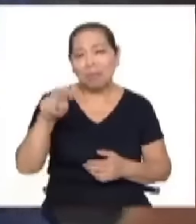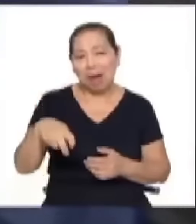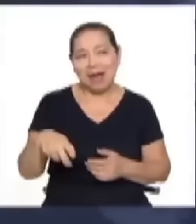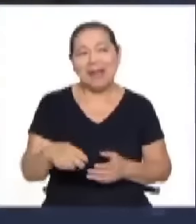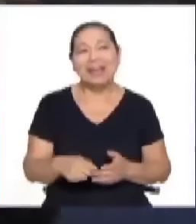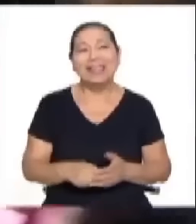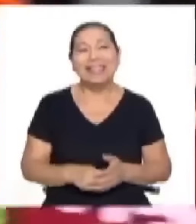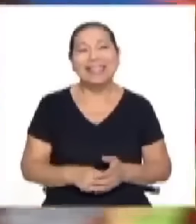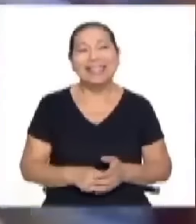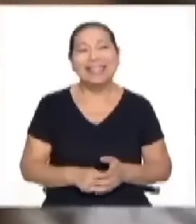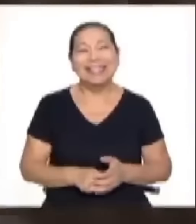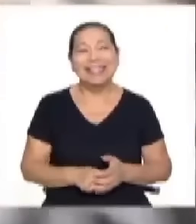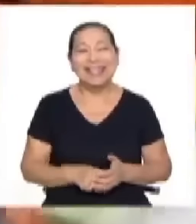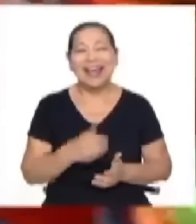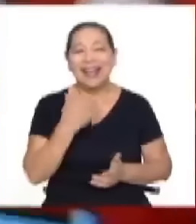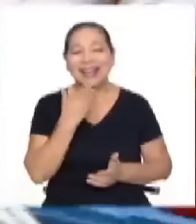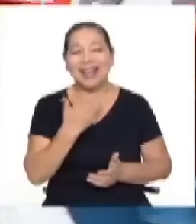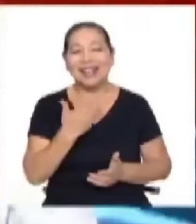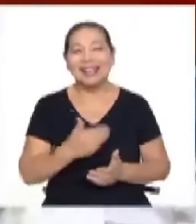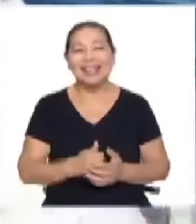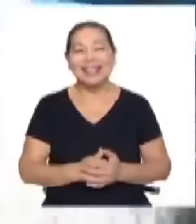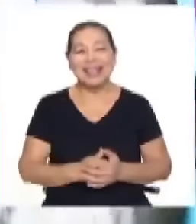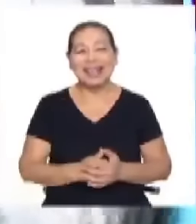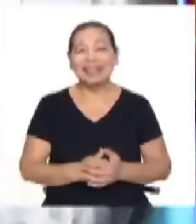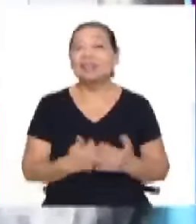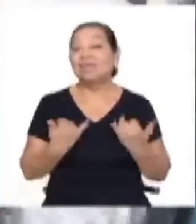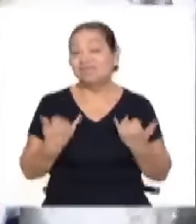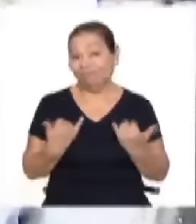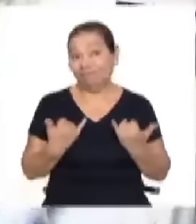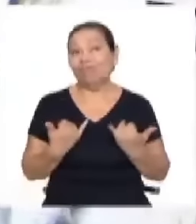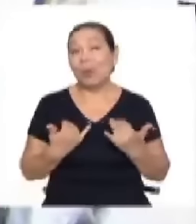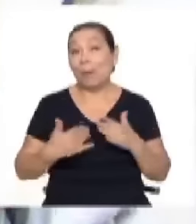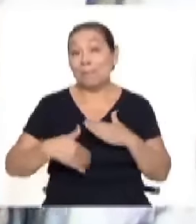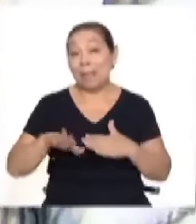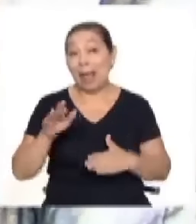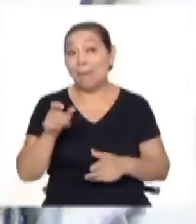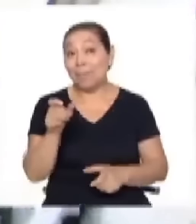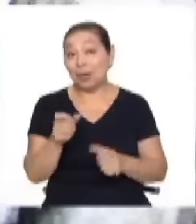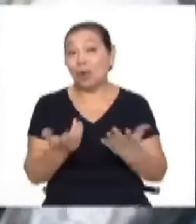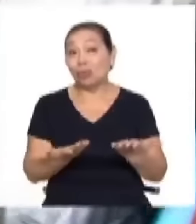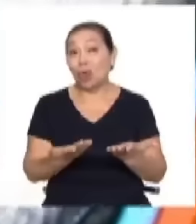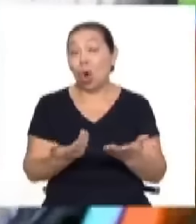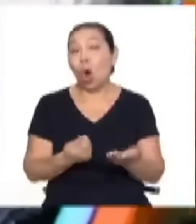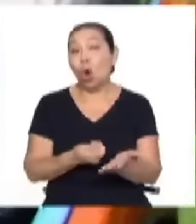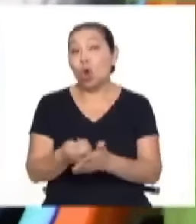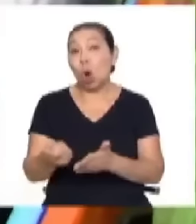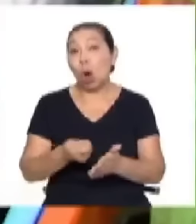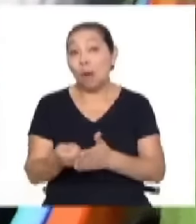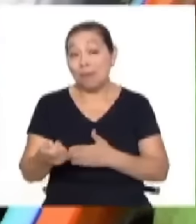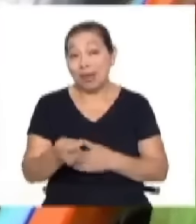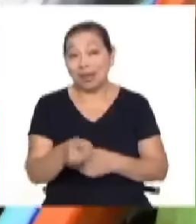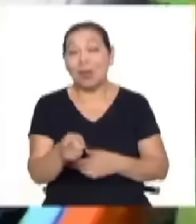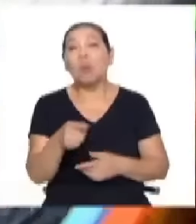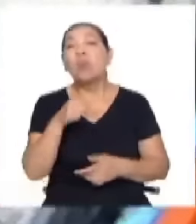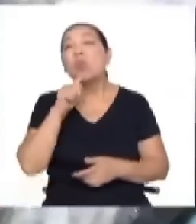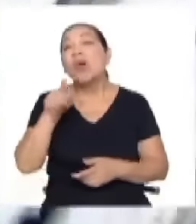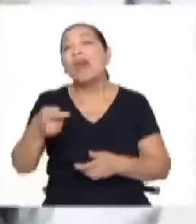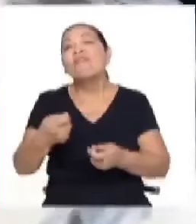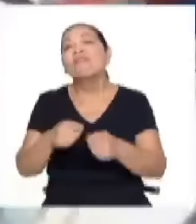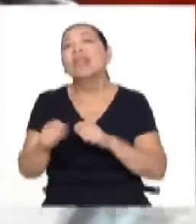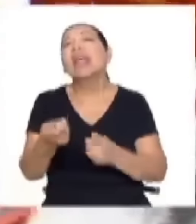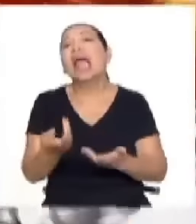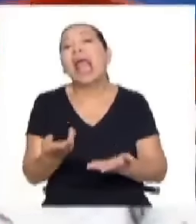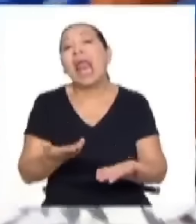ya. Hasta luego. Gracias. Bien, así es. Entonces la mayoría en este momento está haciendo sus compras, como escuchábamos, ella para